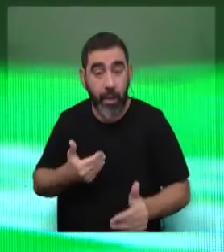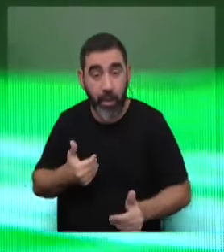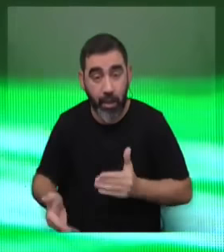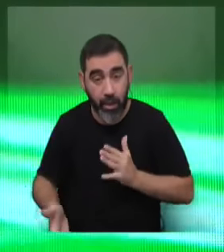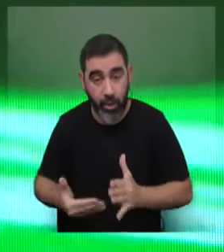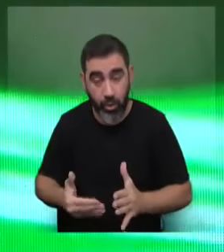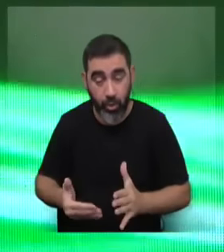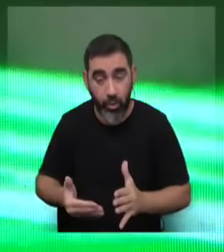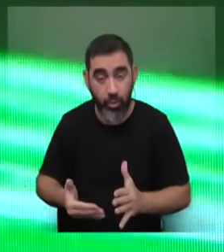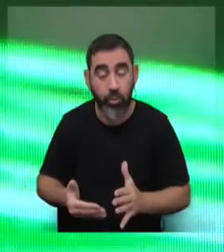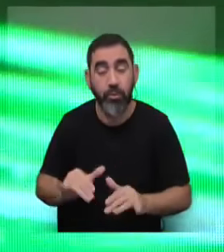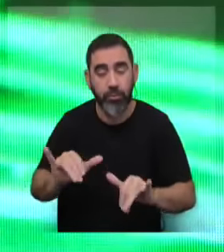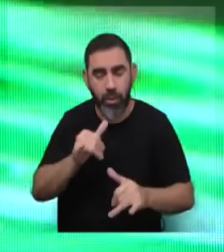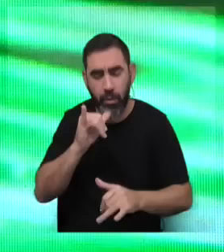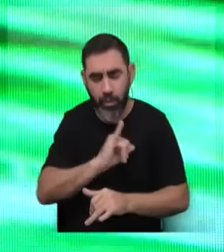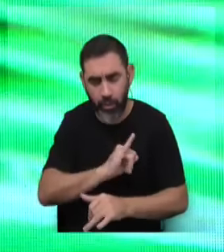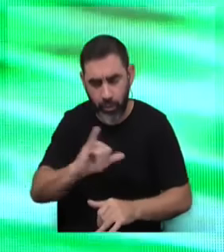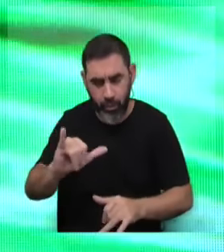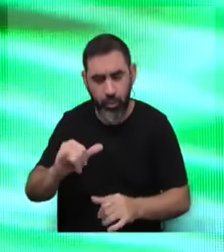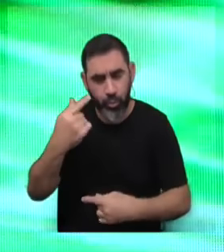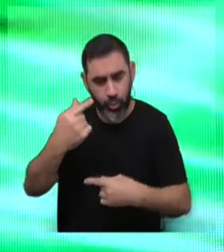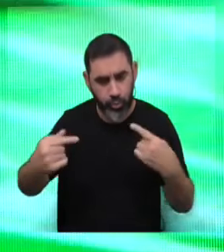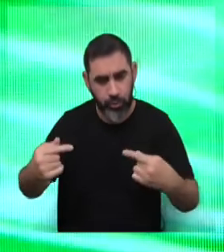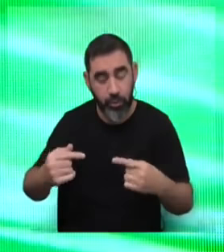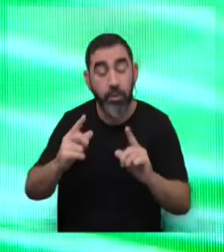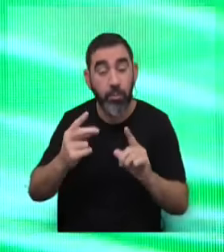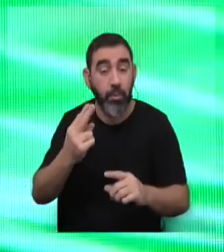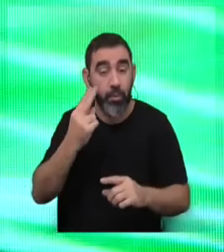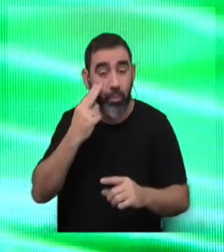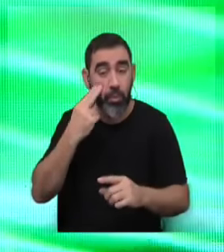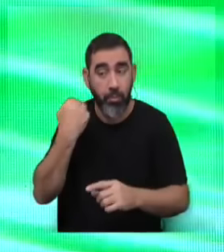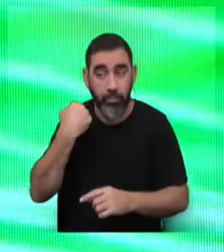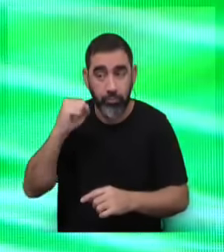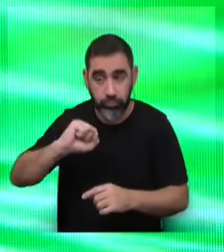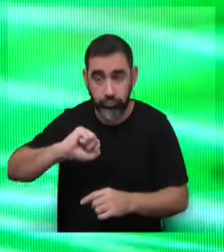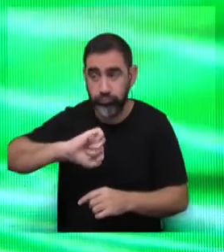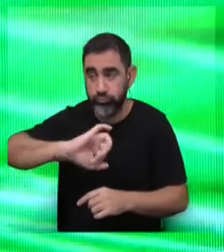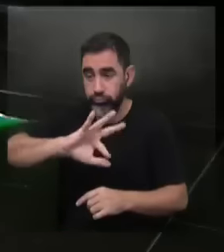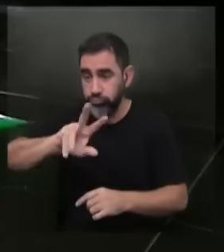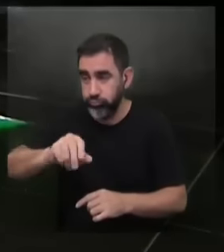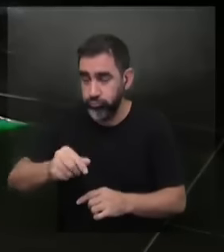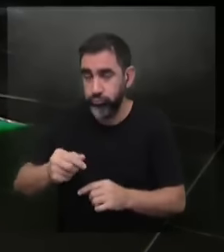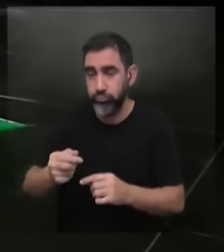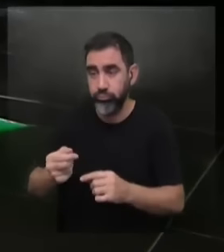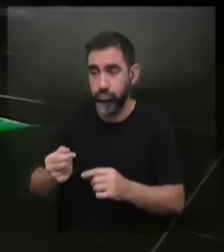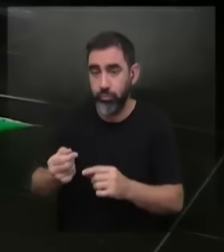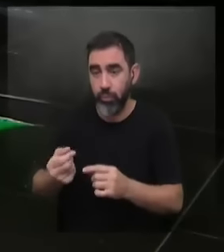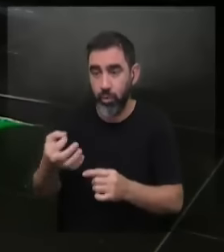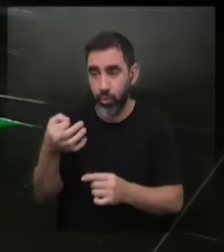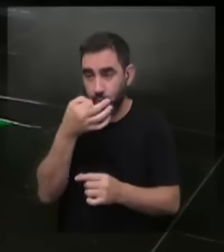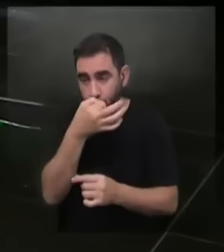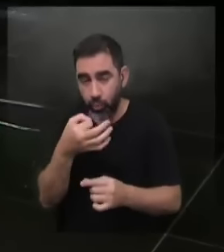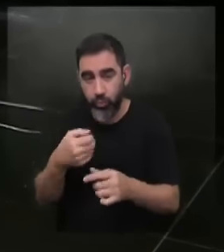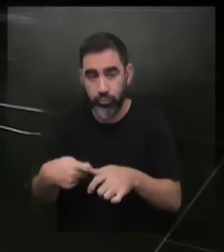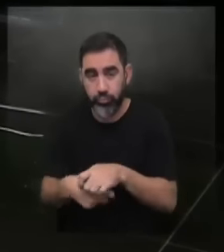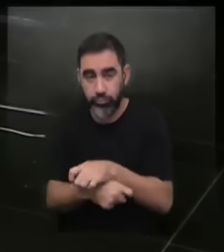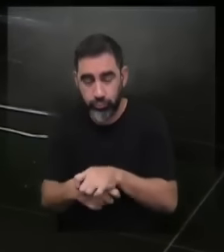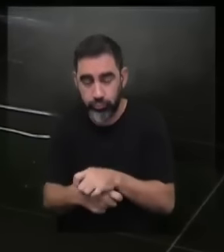justamente denunciadas en el último tiempo hasta problemas de delincuencia aumento de los de los tráficos con